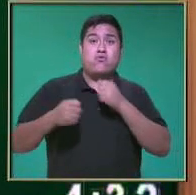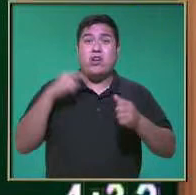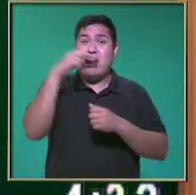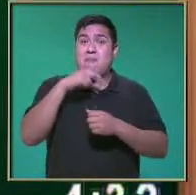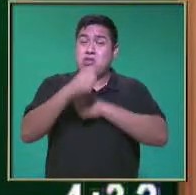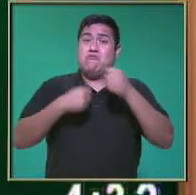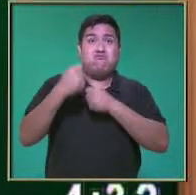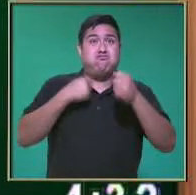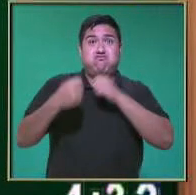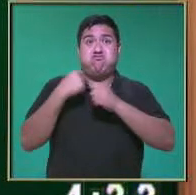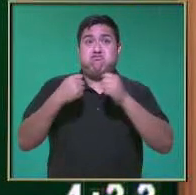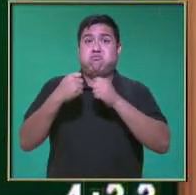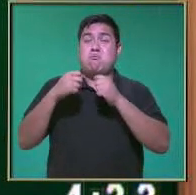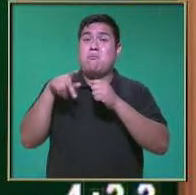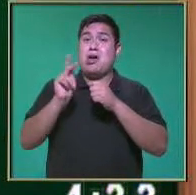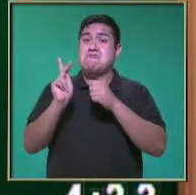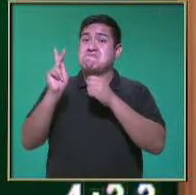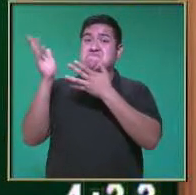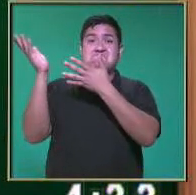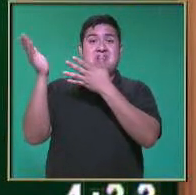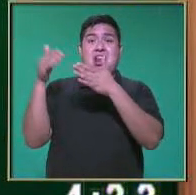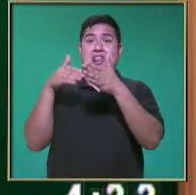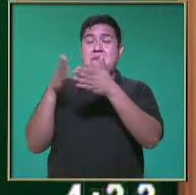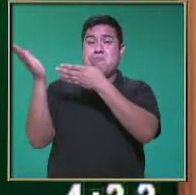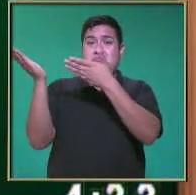rápido, pero no llegó.